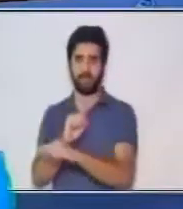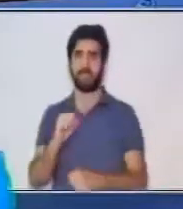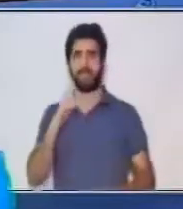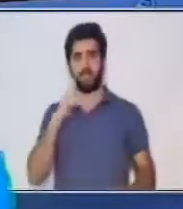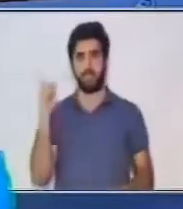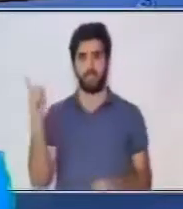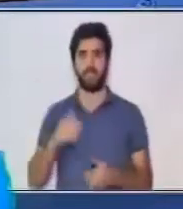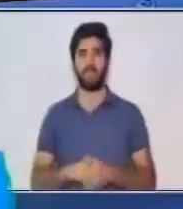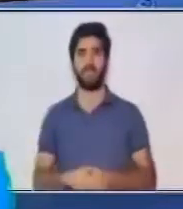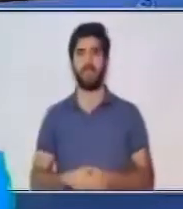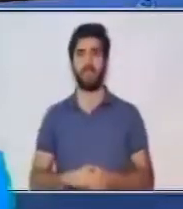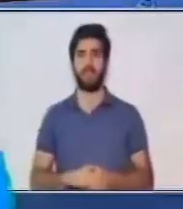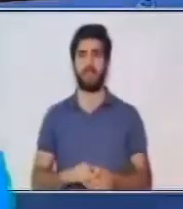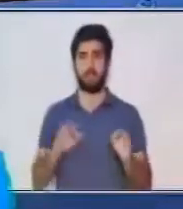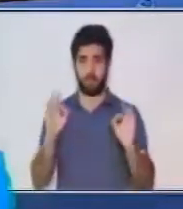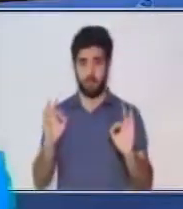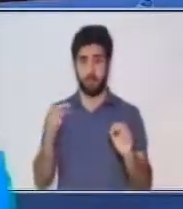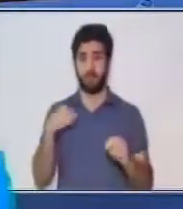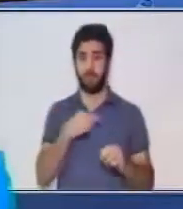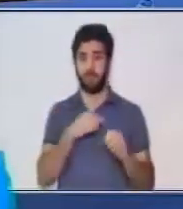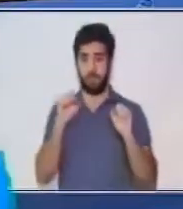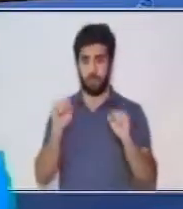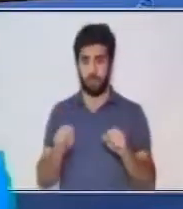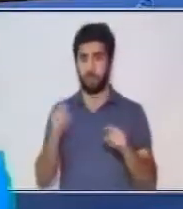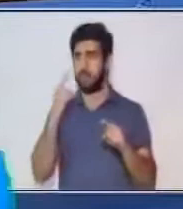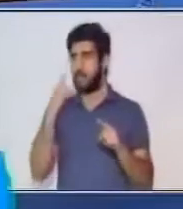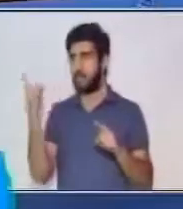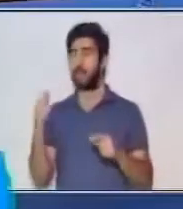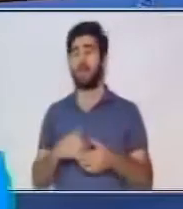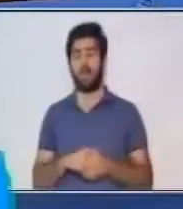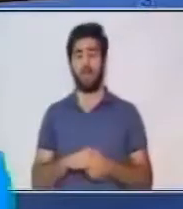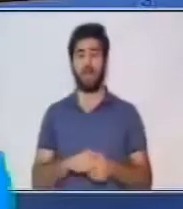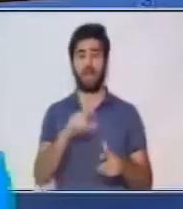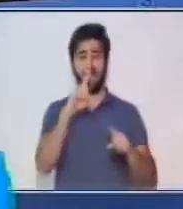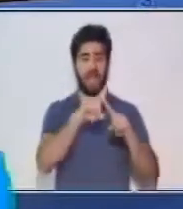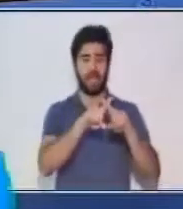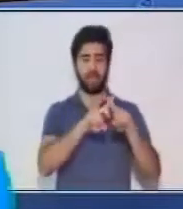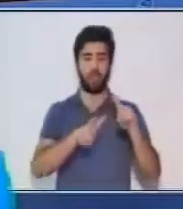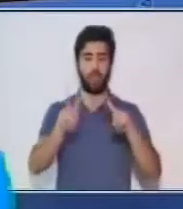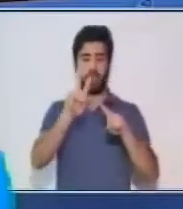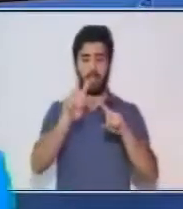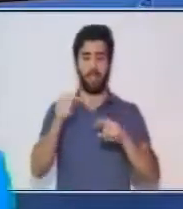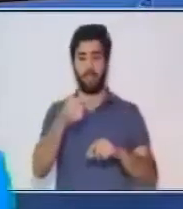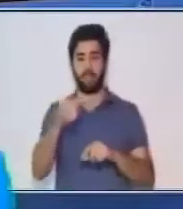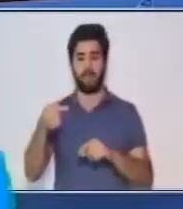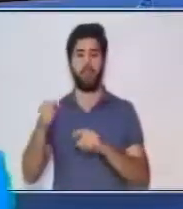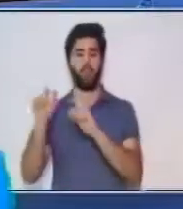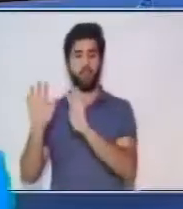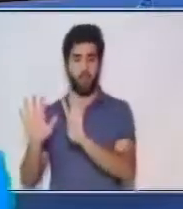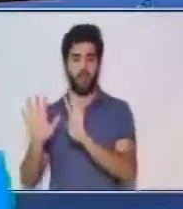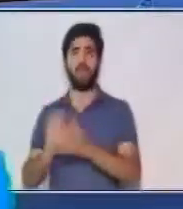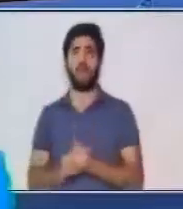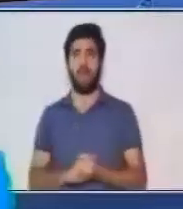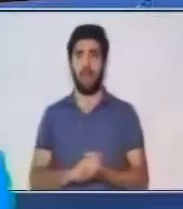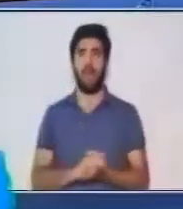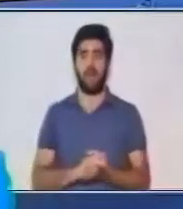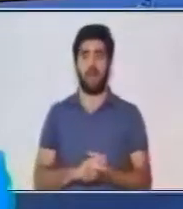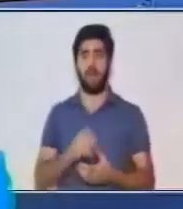más. Podemos observar el que dice x cuadrado menos 9 por x menos 2.